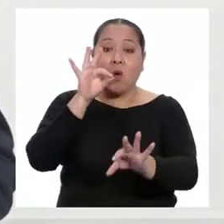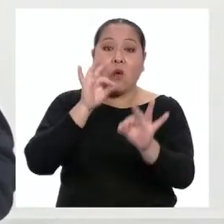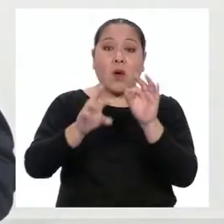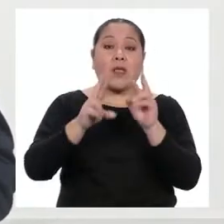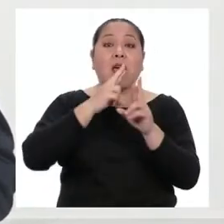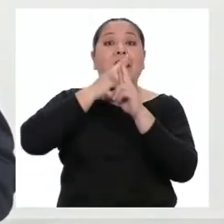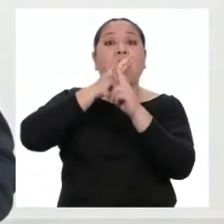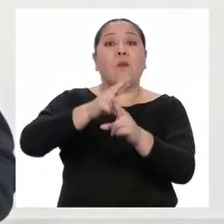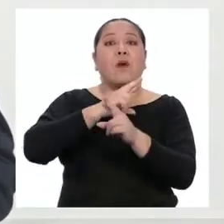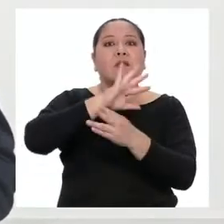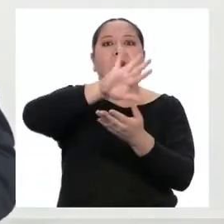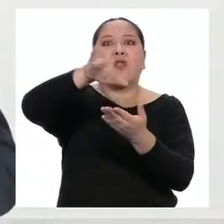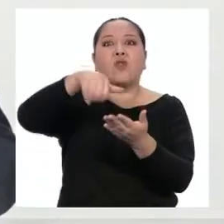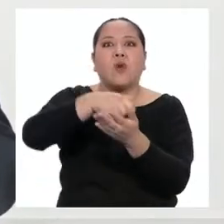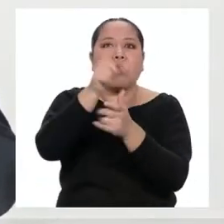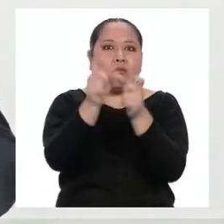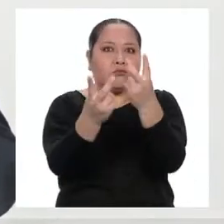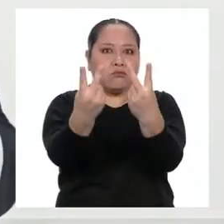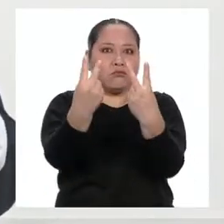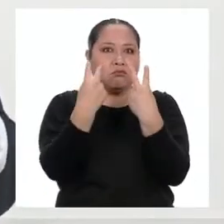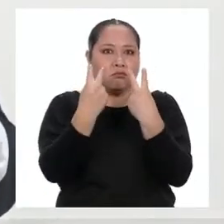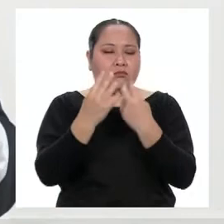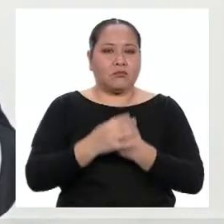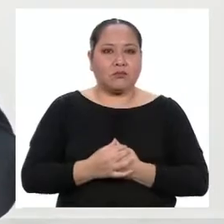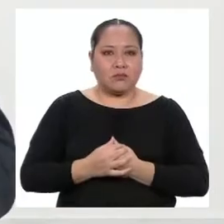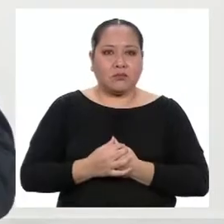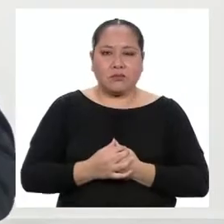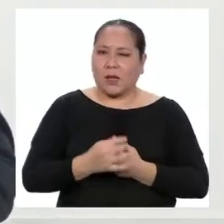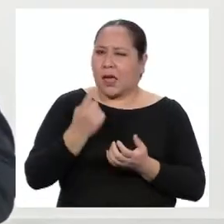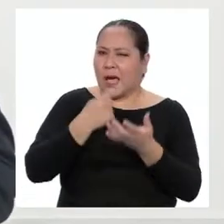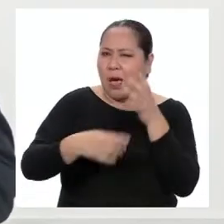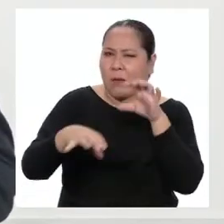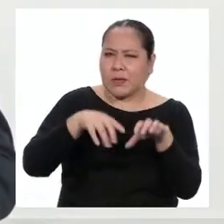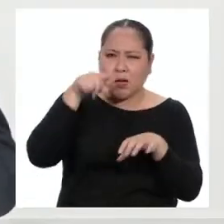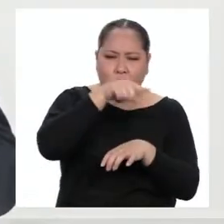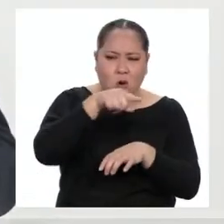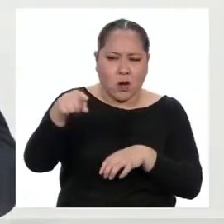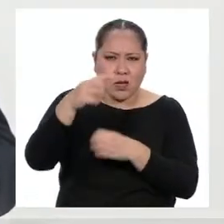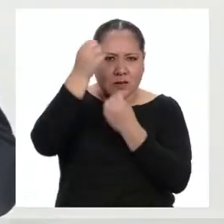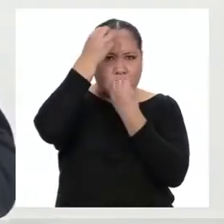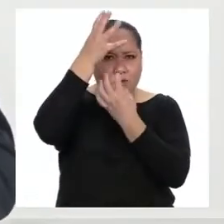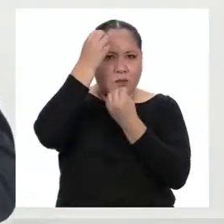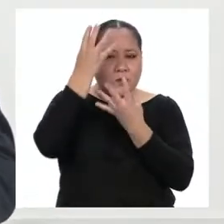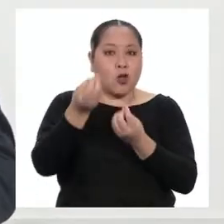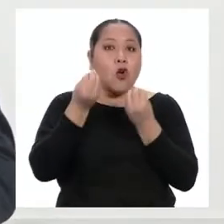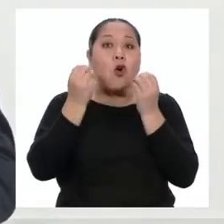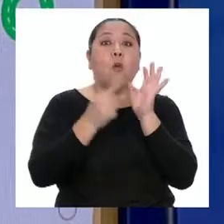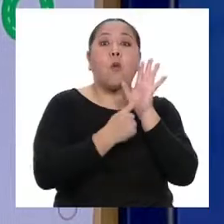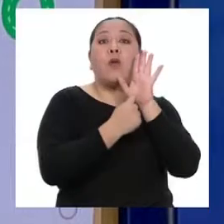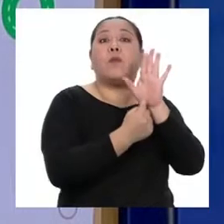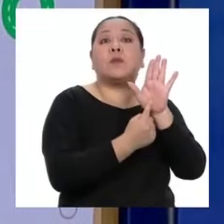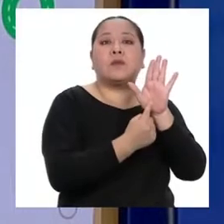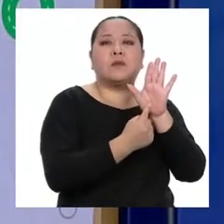todos los que nos están viendo? ¿Qué harás con toda esa información? ¿Cómo la